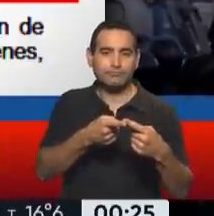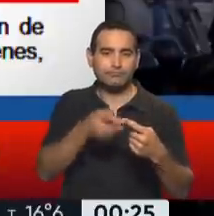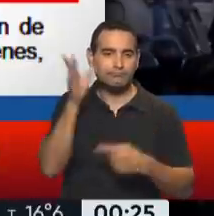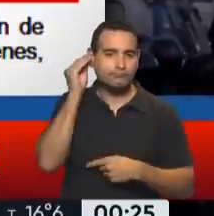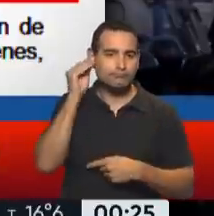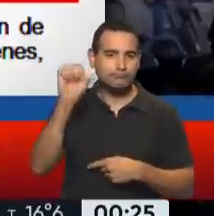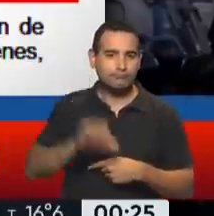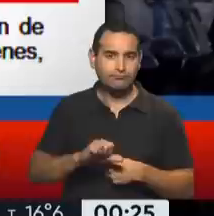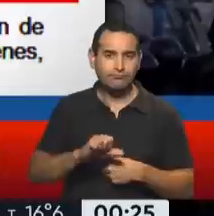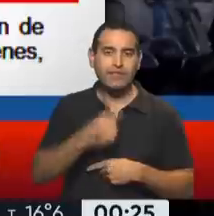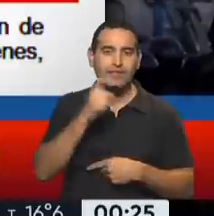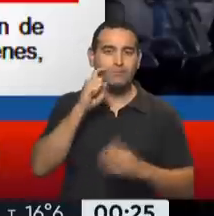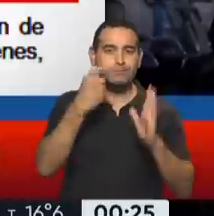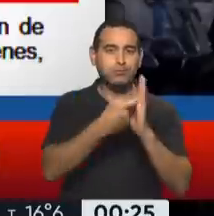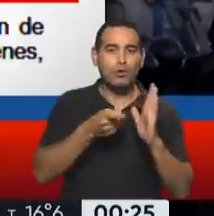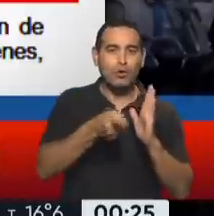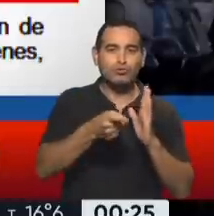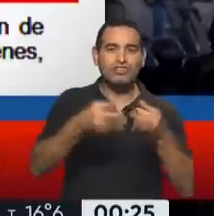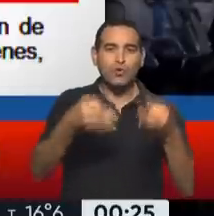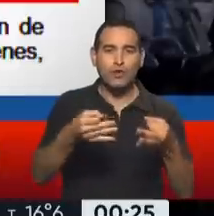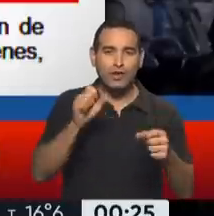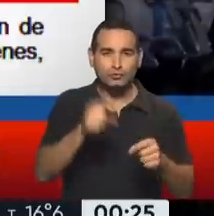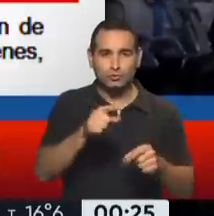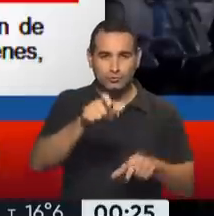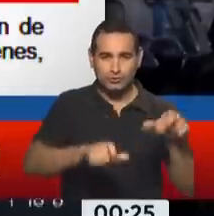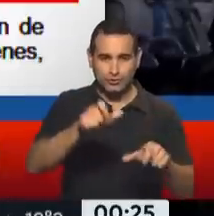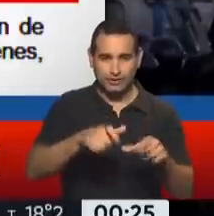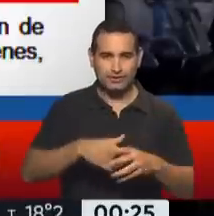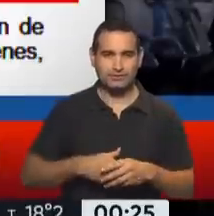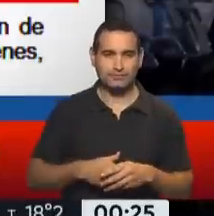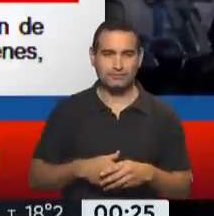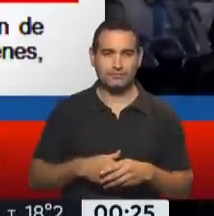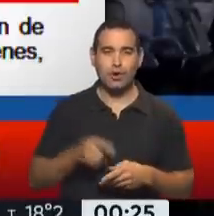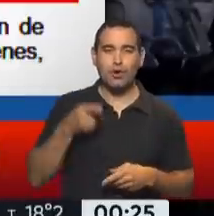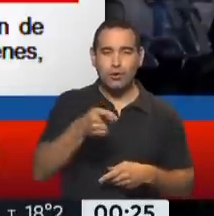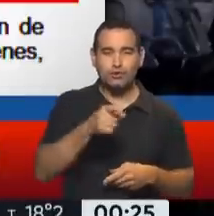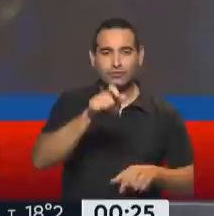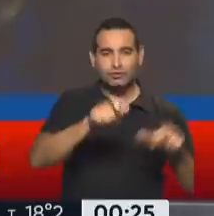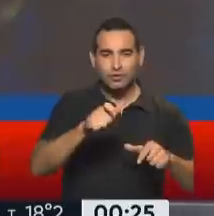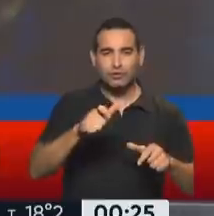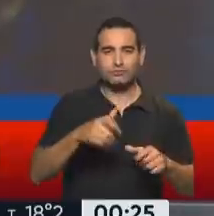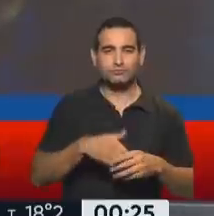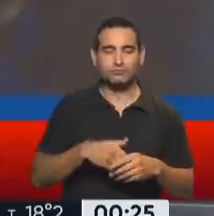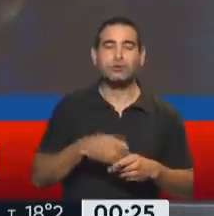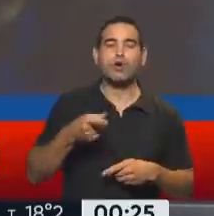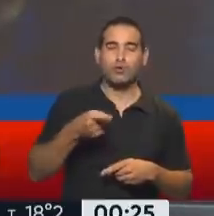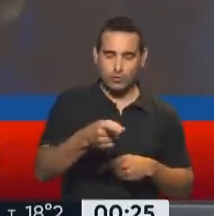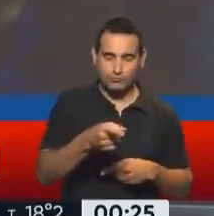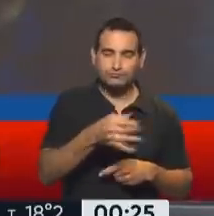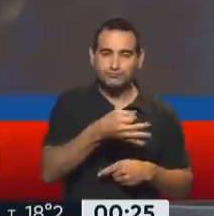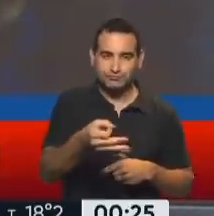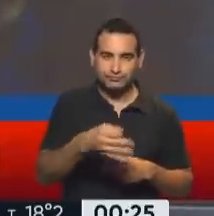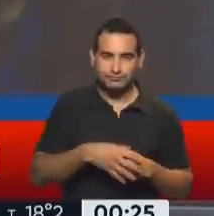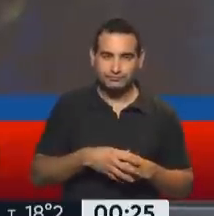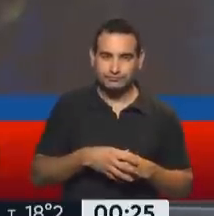destinada a cometer delitos contra la seguridad común, contra la vida, contra la integridad corporal. ¿Contra la seguridad común?